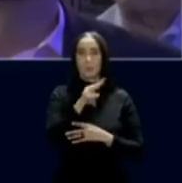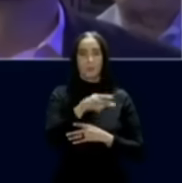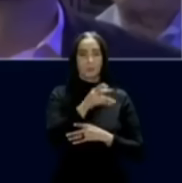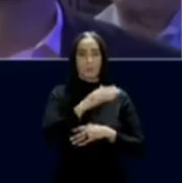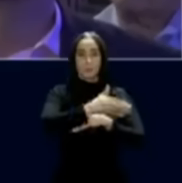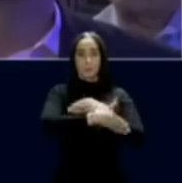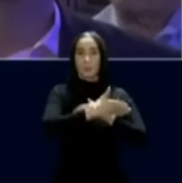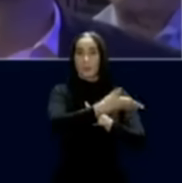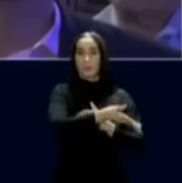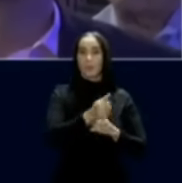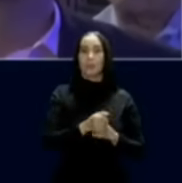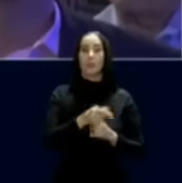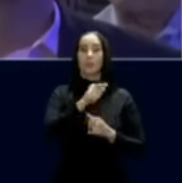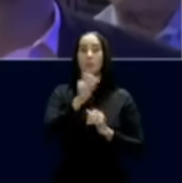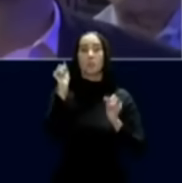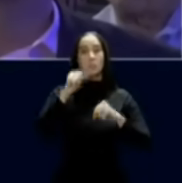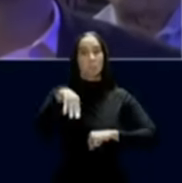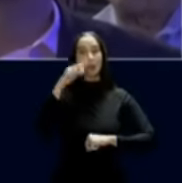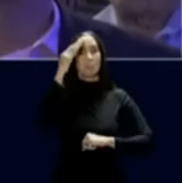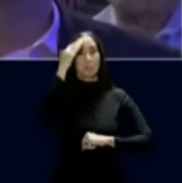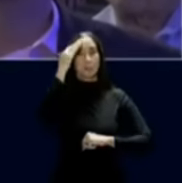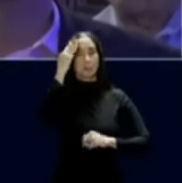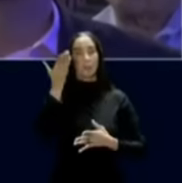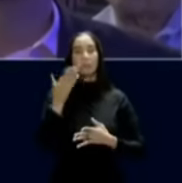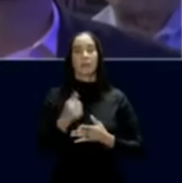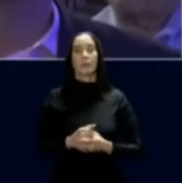ese país. Y tú puedes estar seguro